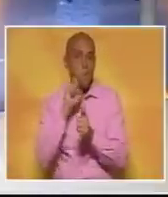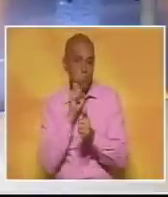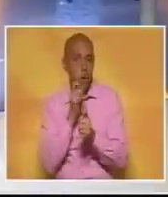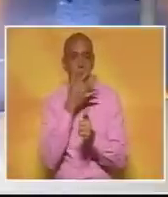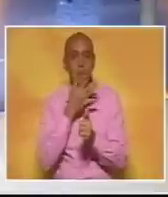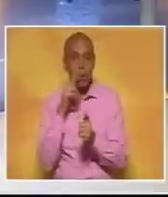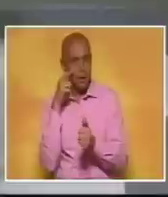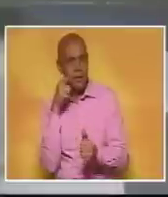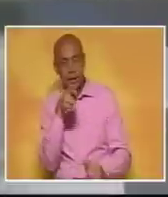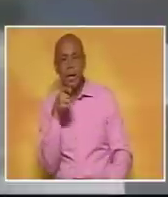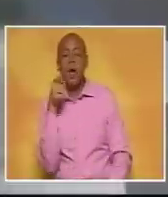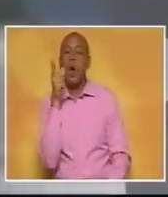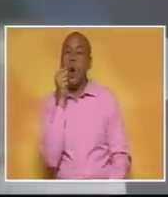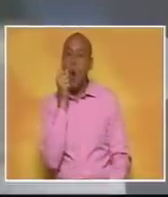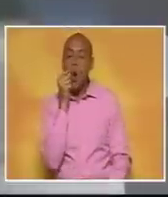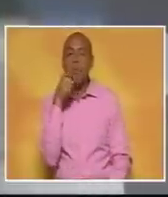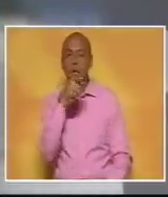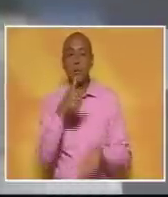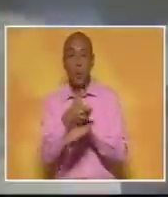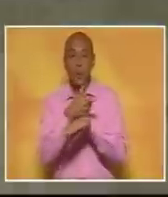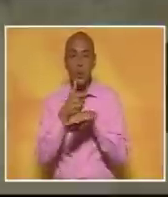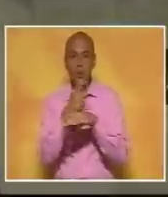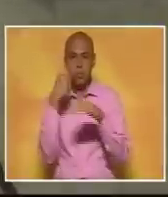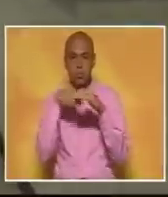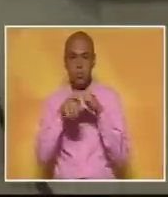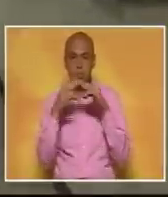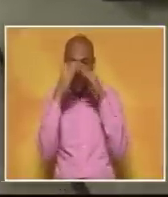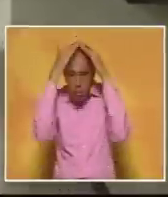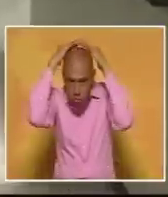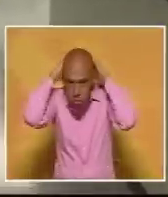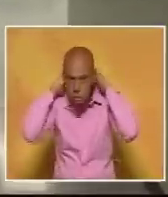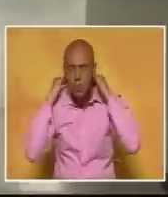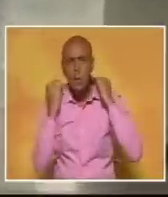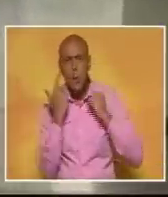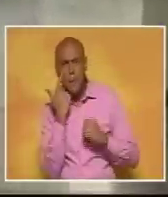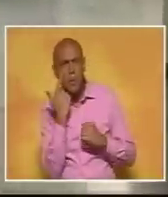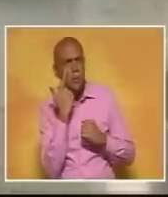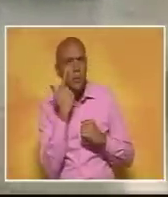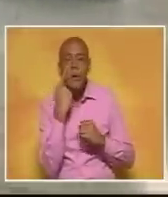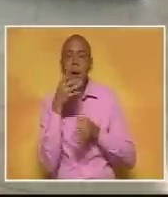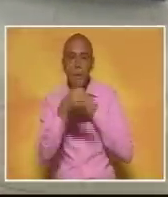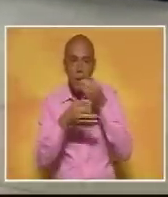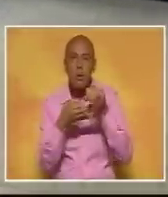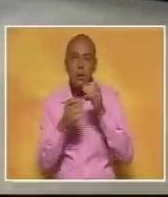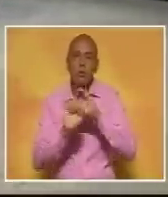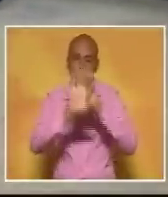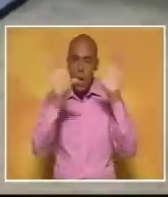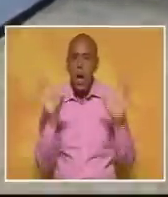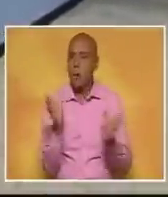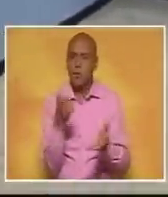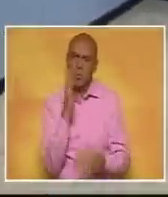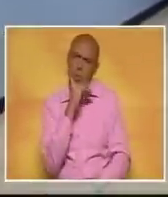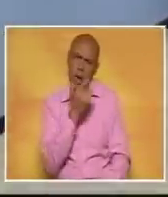asistencial. Durante un recorrido, Marcos Torres resaltó la respuesta inmediata de los bomberos del estado de Aragua.